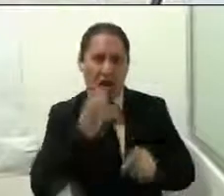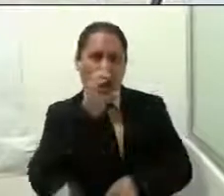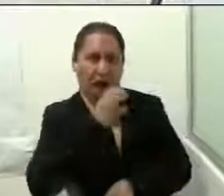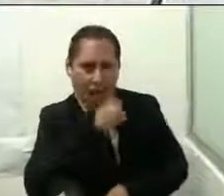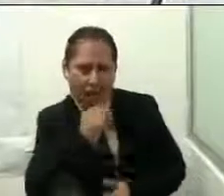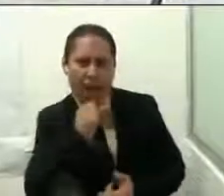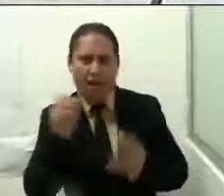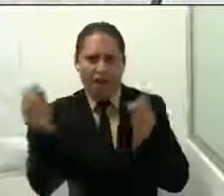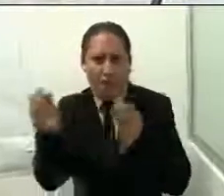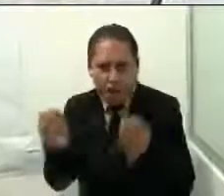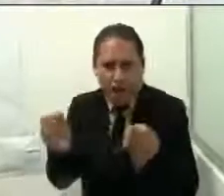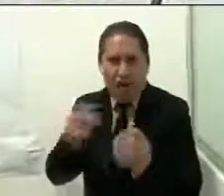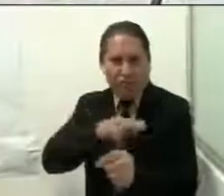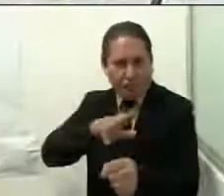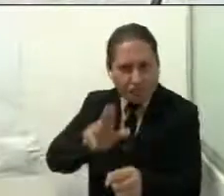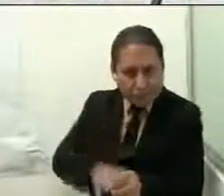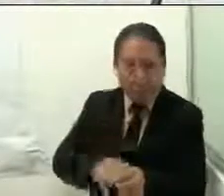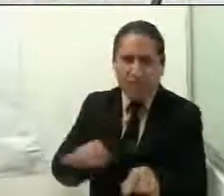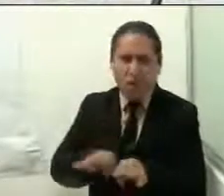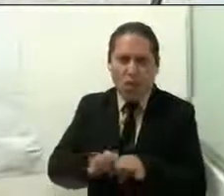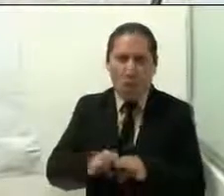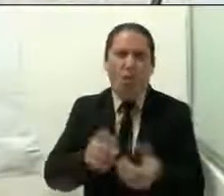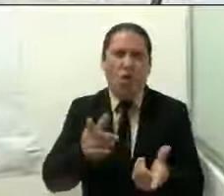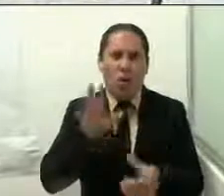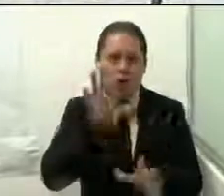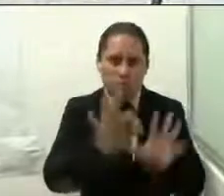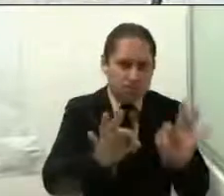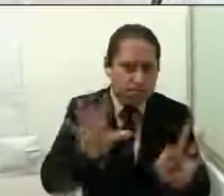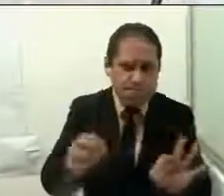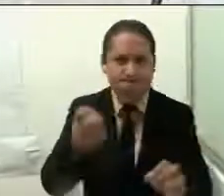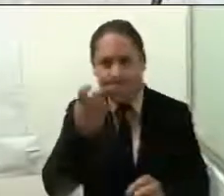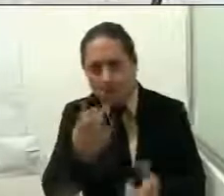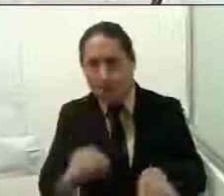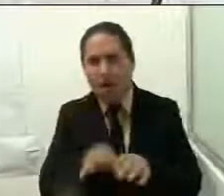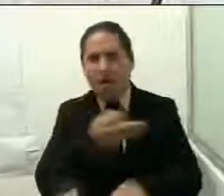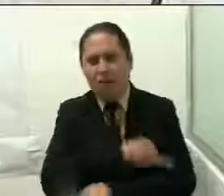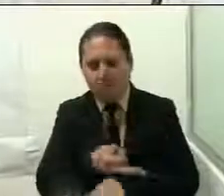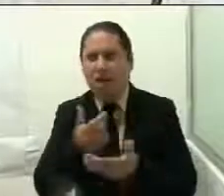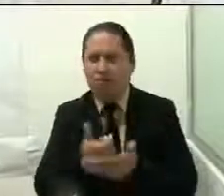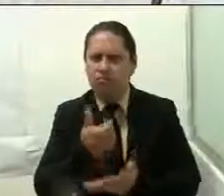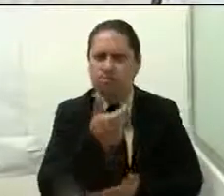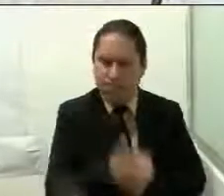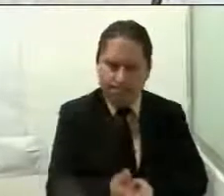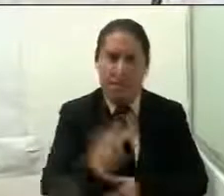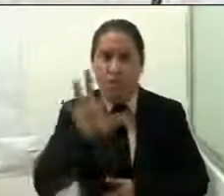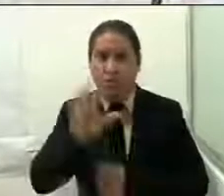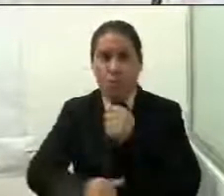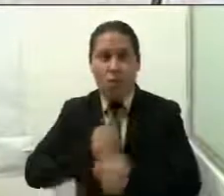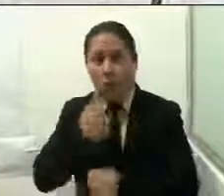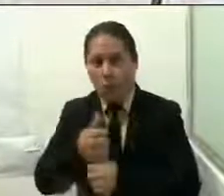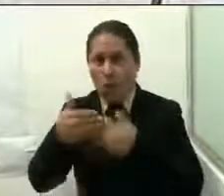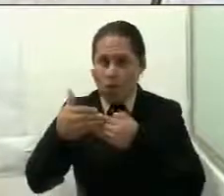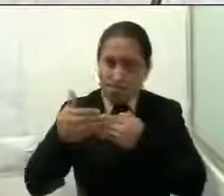cada cultivo creando opción de empleos e ingresos a las familias en cinco años se apoyó la